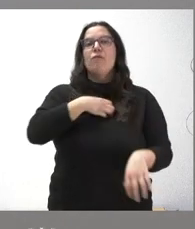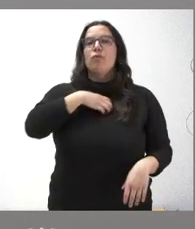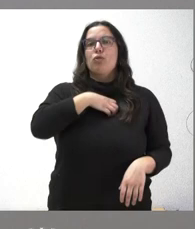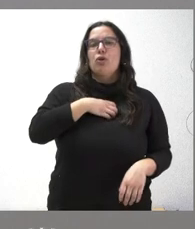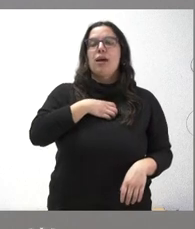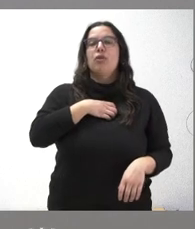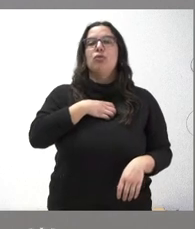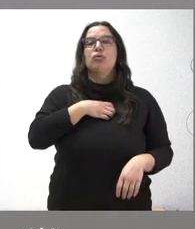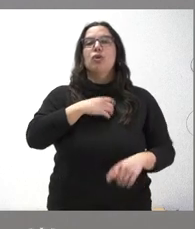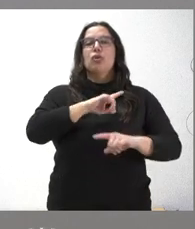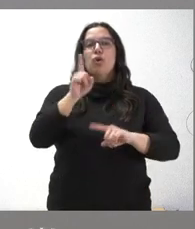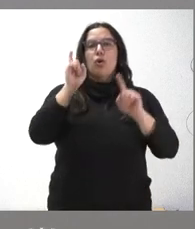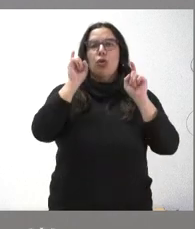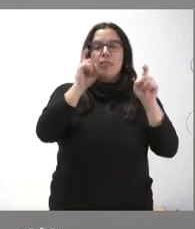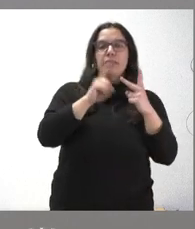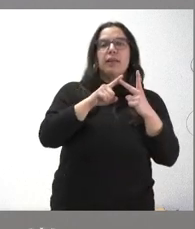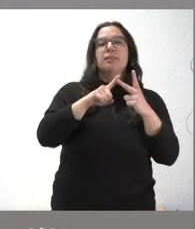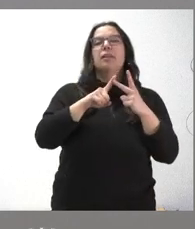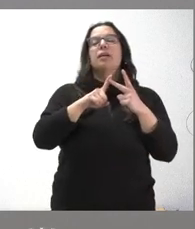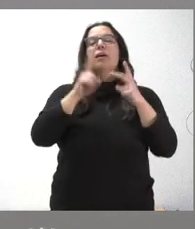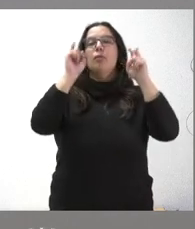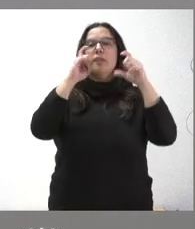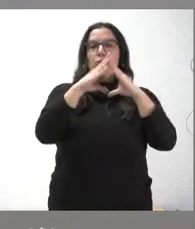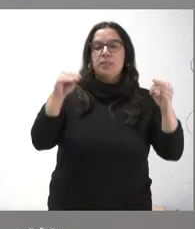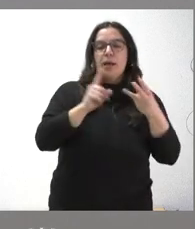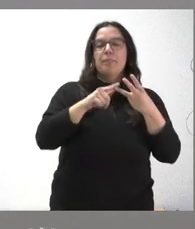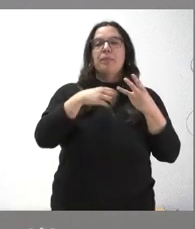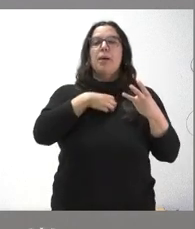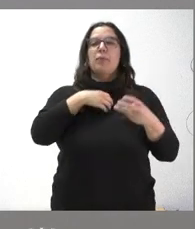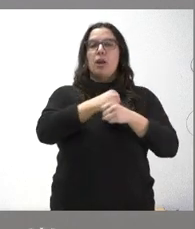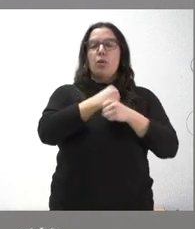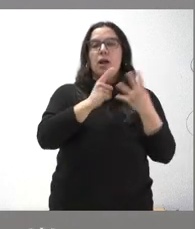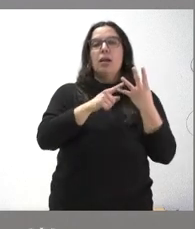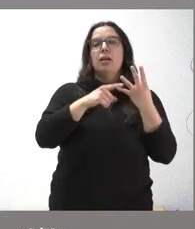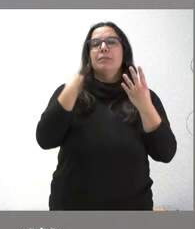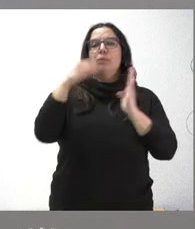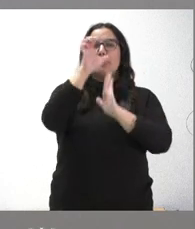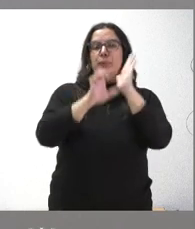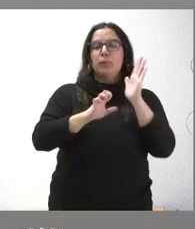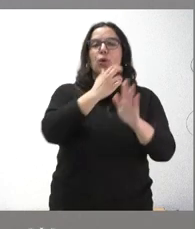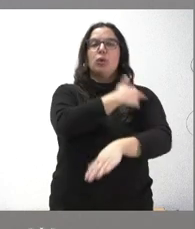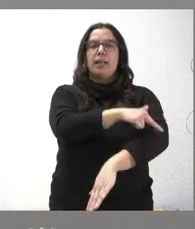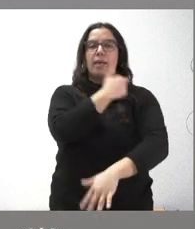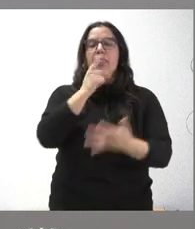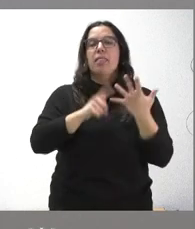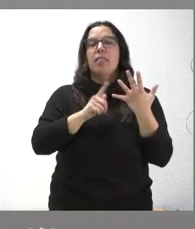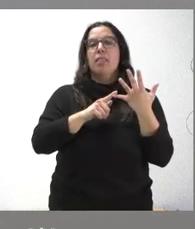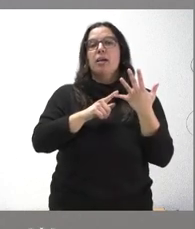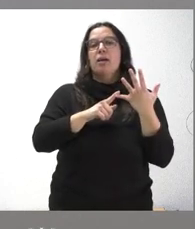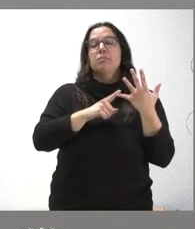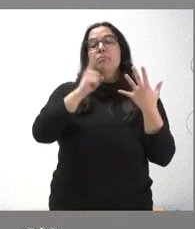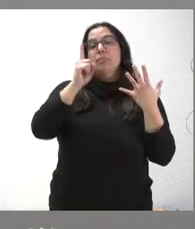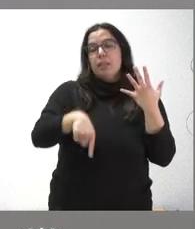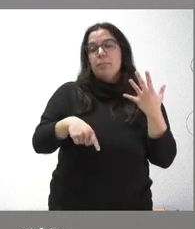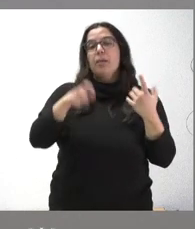docentes a personal docente universitario al personal laboral al personal estatutario del sacil y asim mismo como al